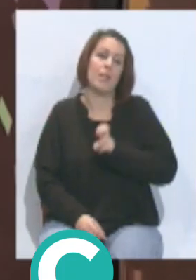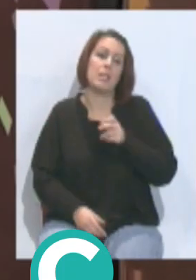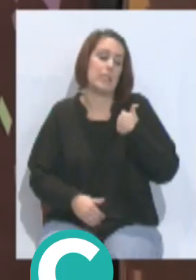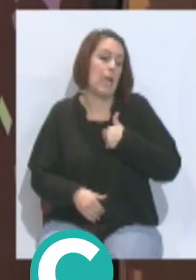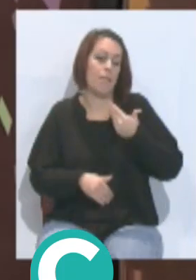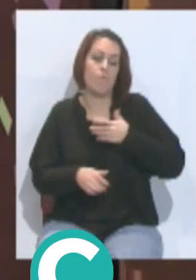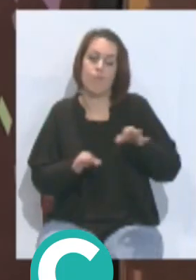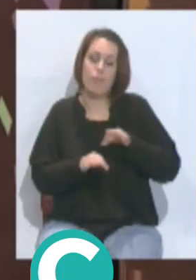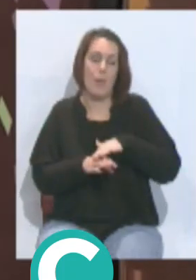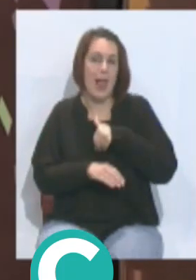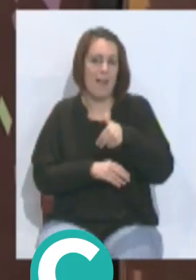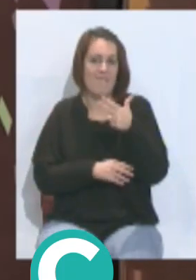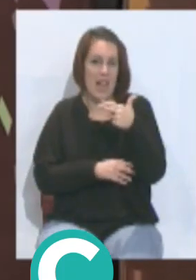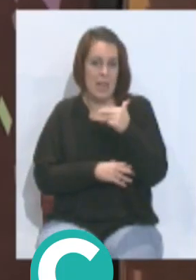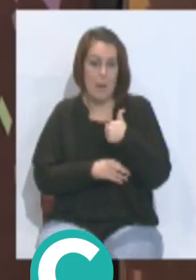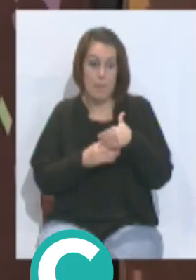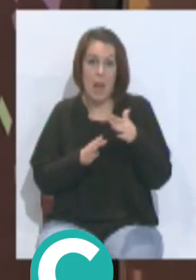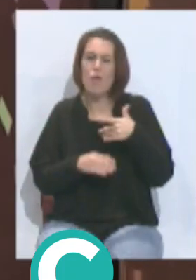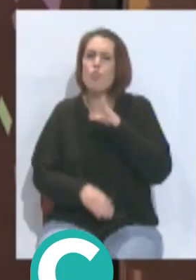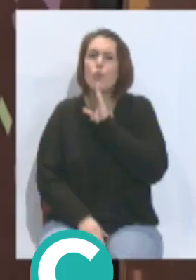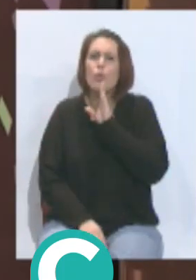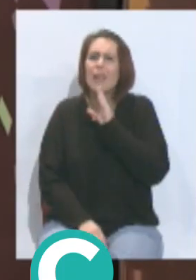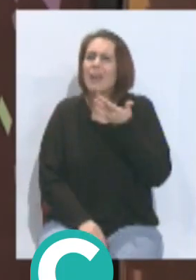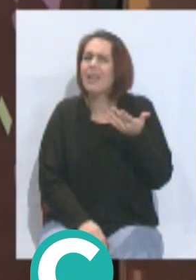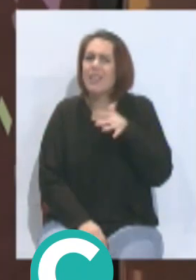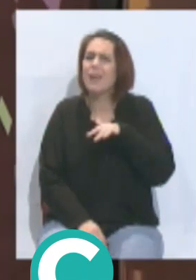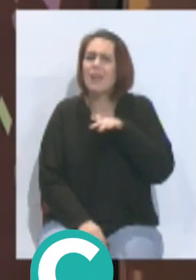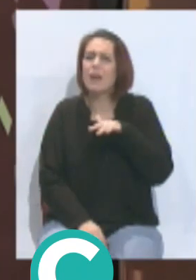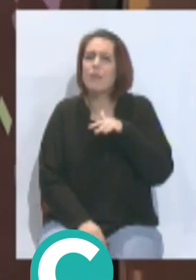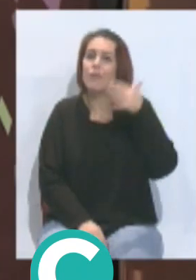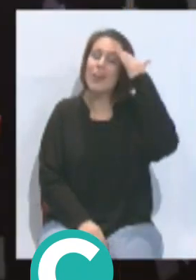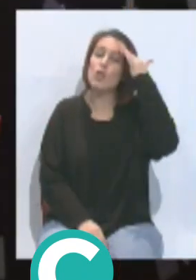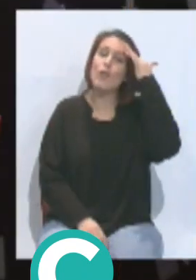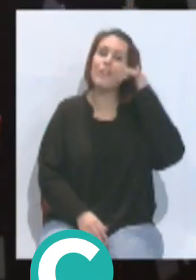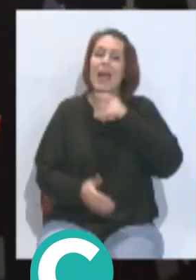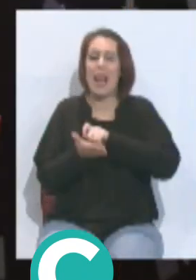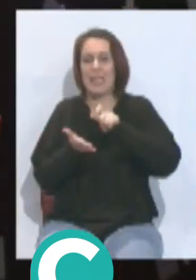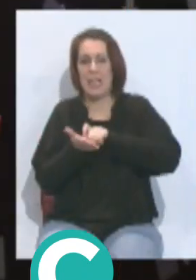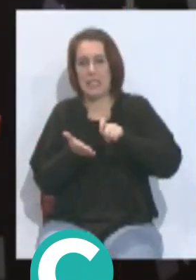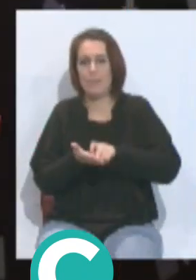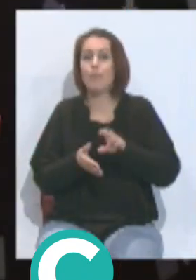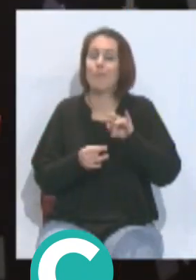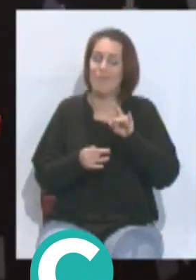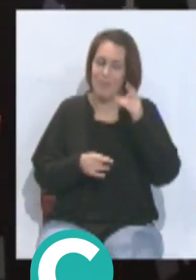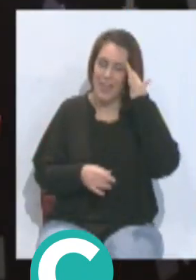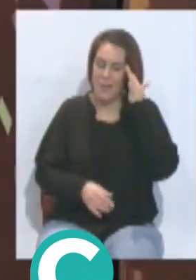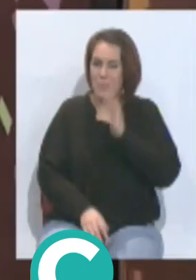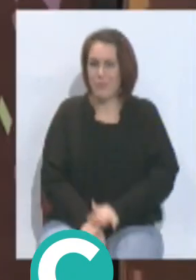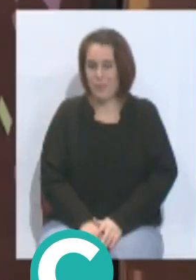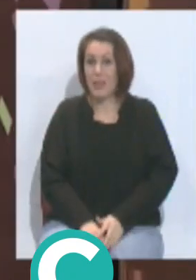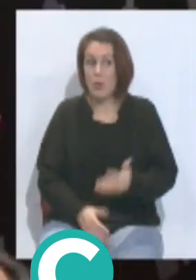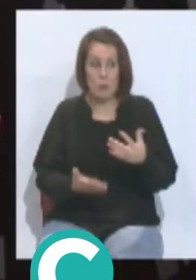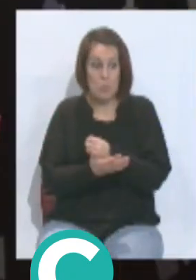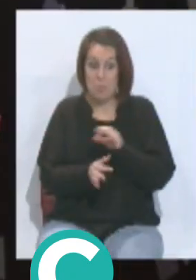para este viernes, bueno, pues dar arranque. ¿Dónde lo impartís? ¿En filosofía? En filosofía y letras, me sí. Me imaginaba. Sí, ¿no? Sí, sí. Bueno, pues todo rodando,